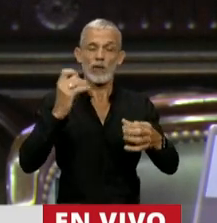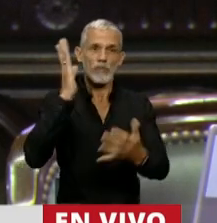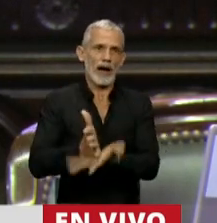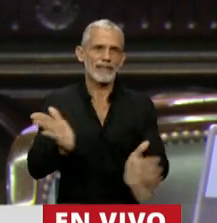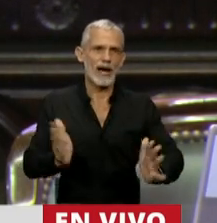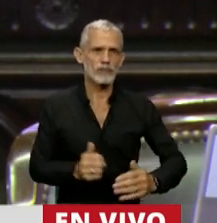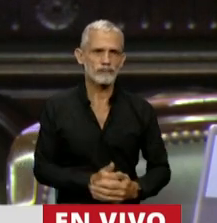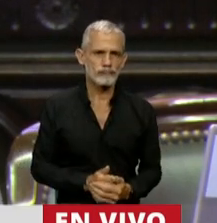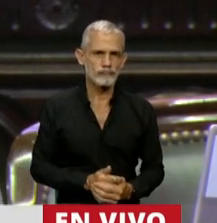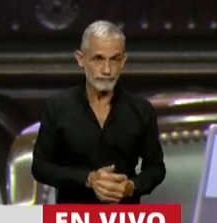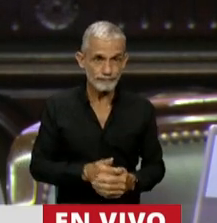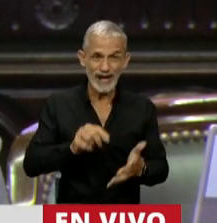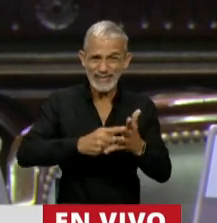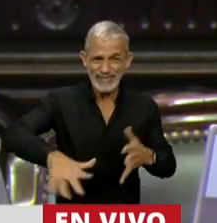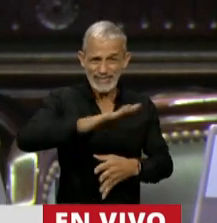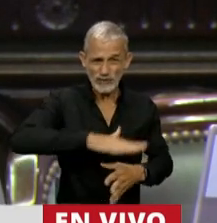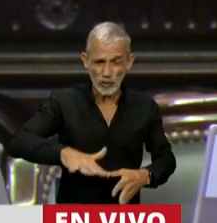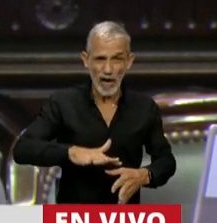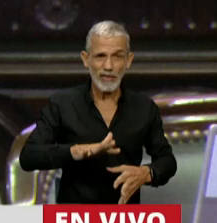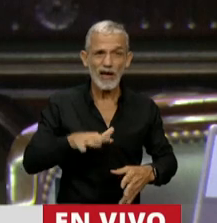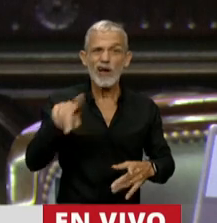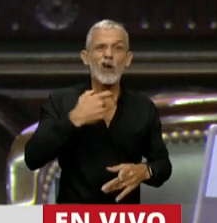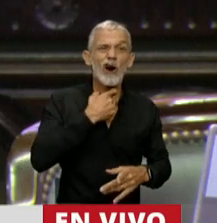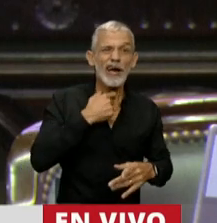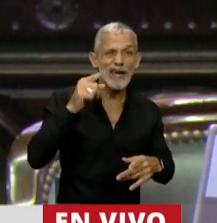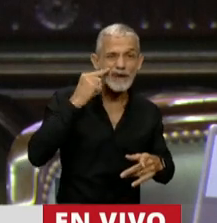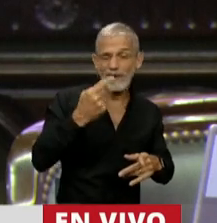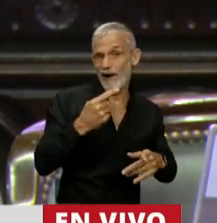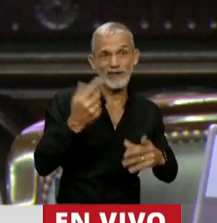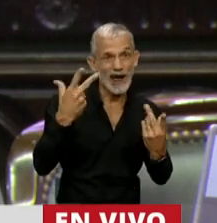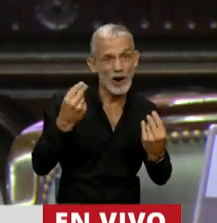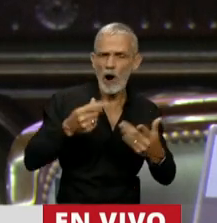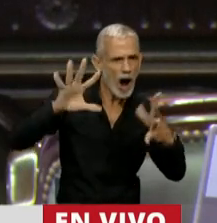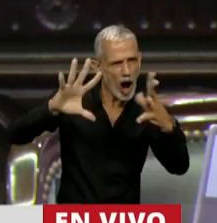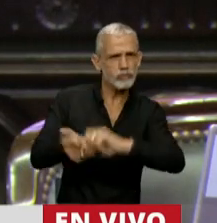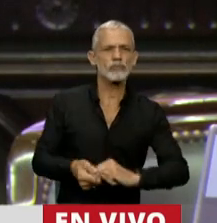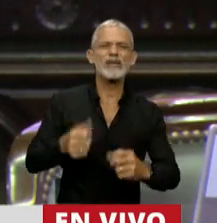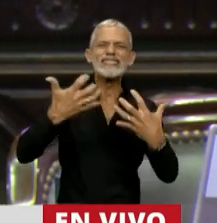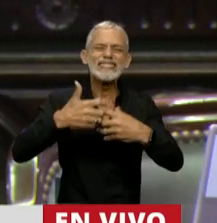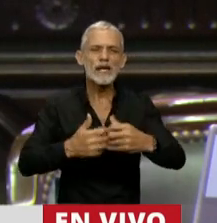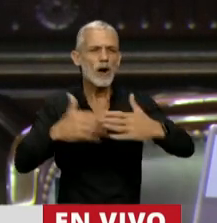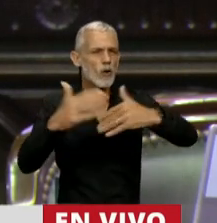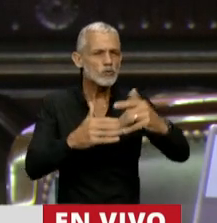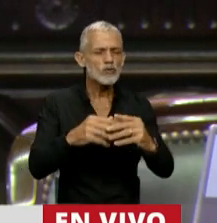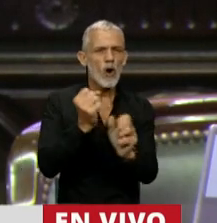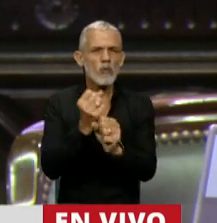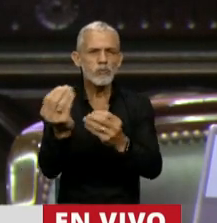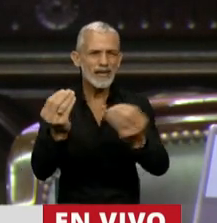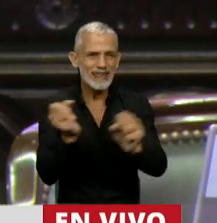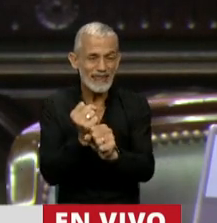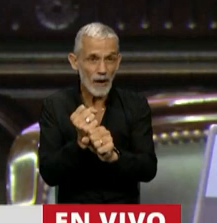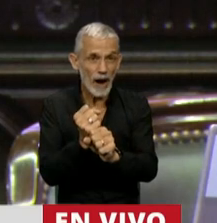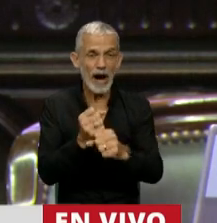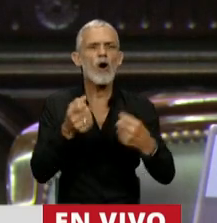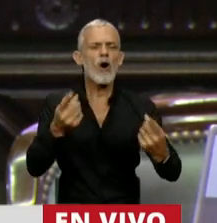castigarlos. Esta ciudad no tenía lo que hoy tiene. Hay un sistema de construcción y de trabajo que